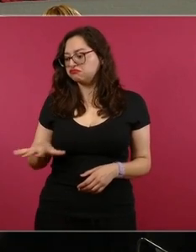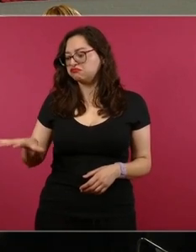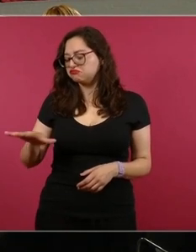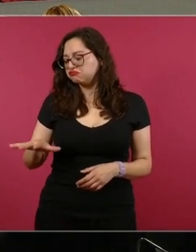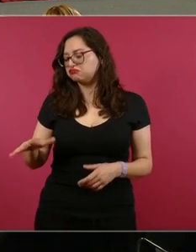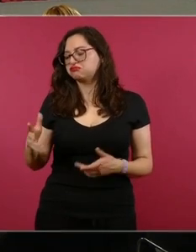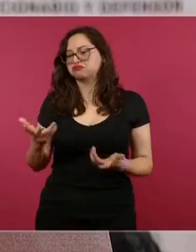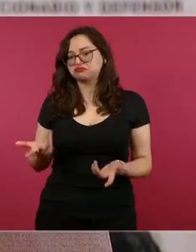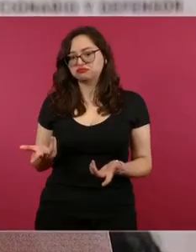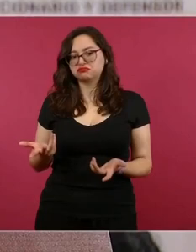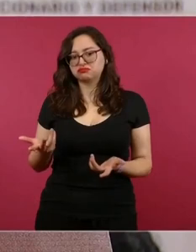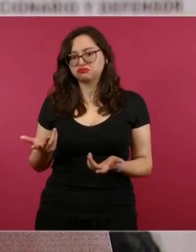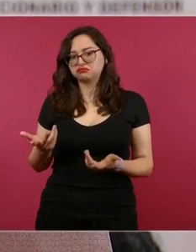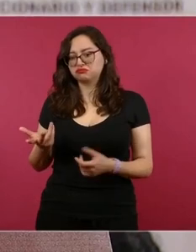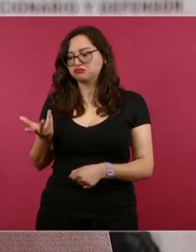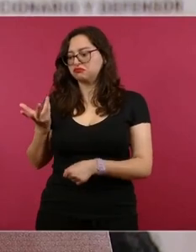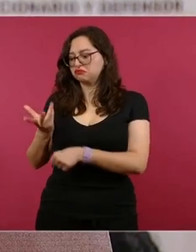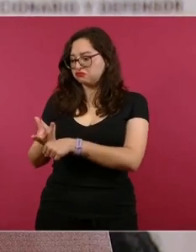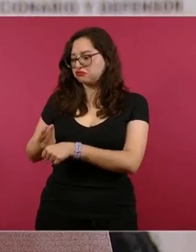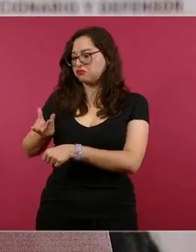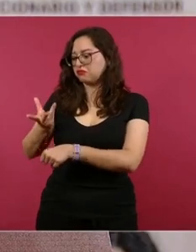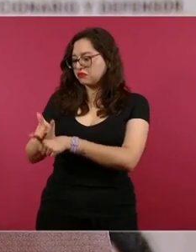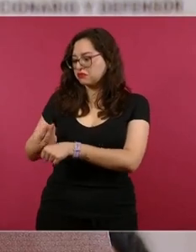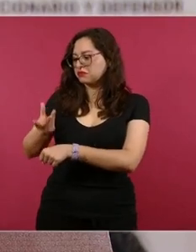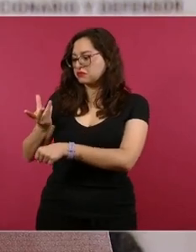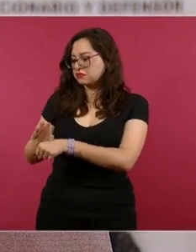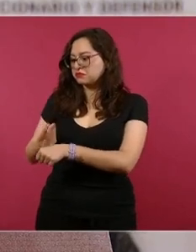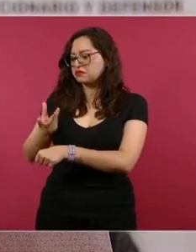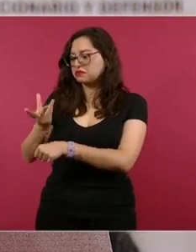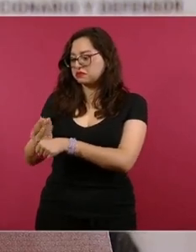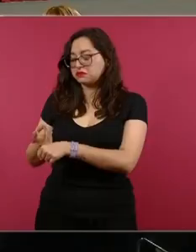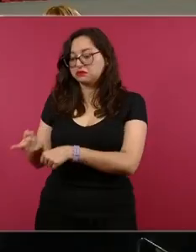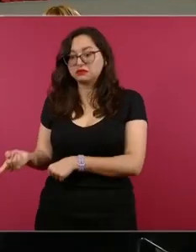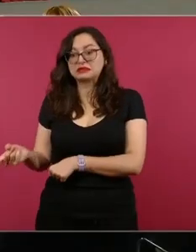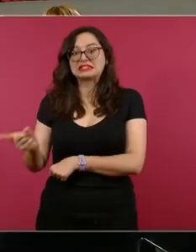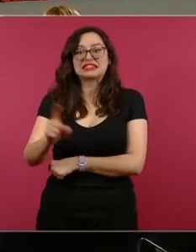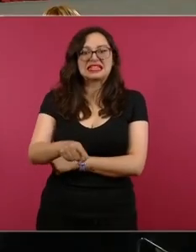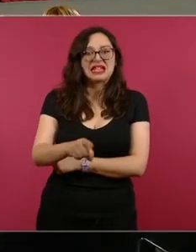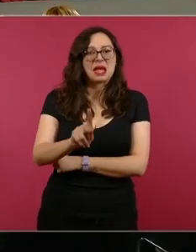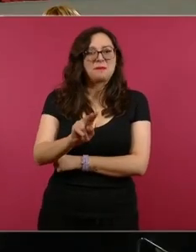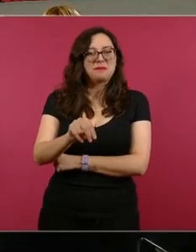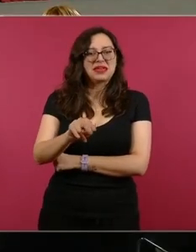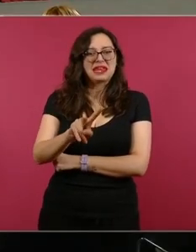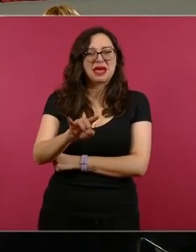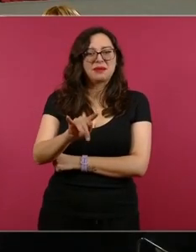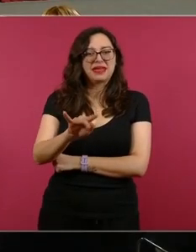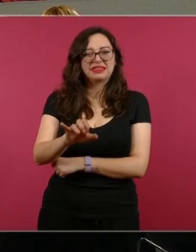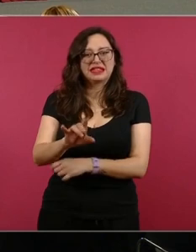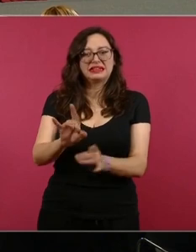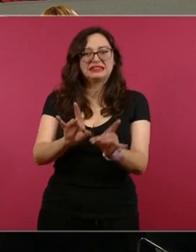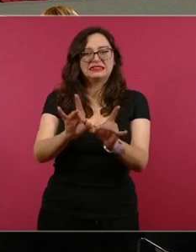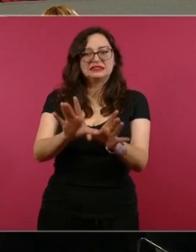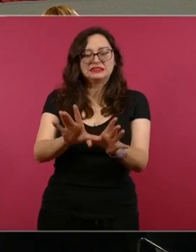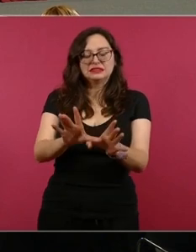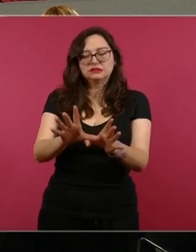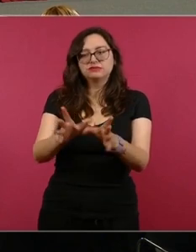ya muy cercano al Piñanete, nos volvió a confiar esta tarea. Es